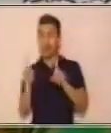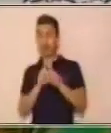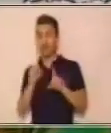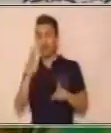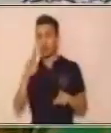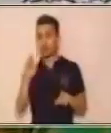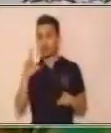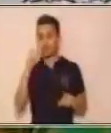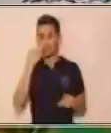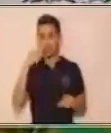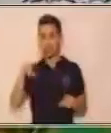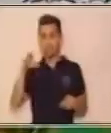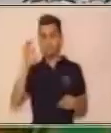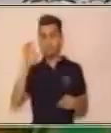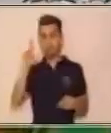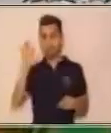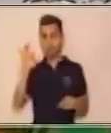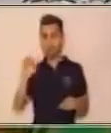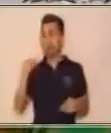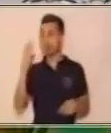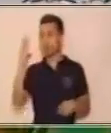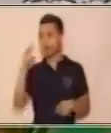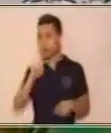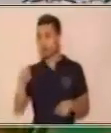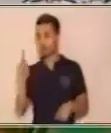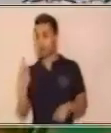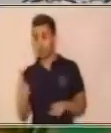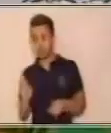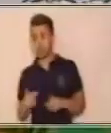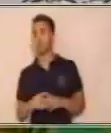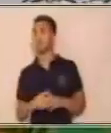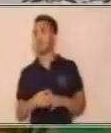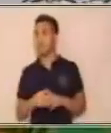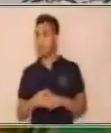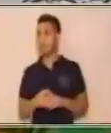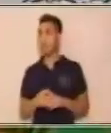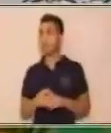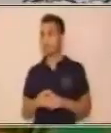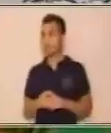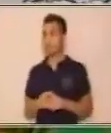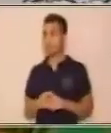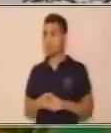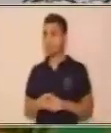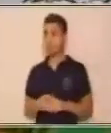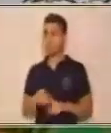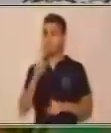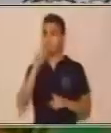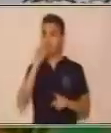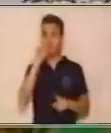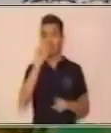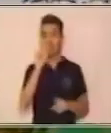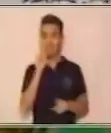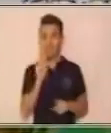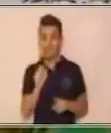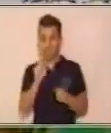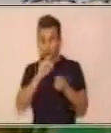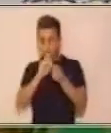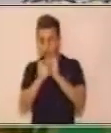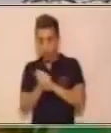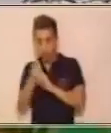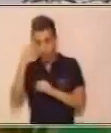tercio es 3 sobre 1, ¿sí? Entonces, la división la convierto